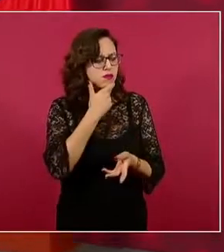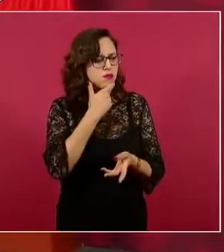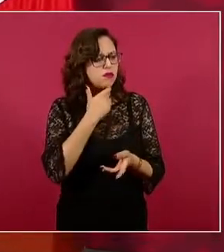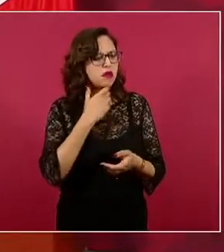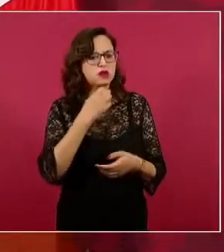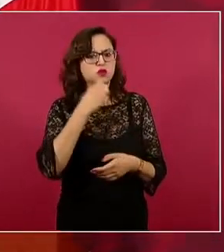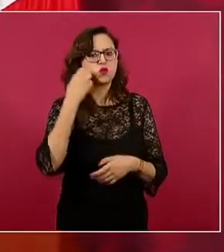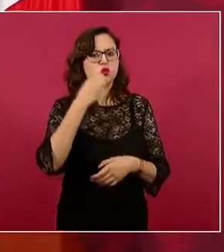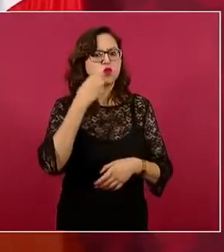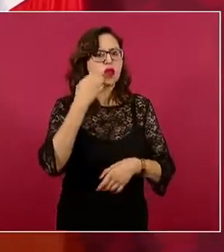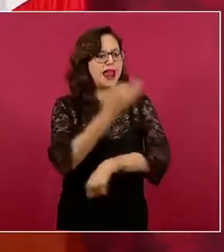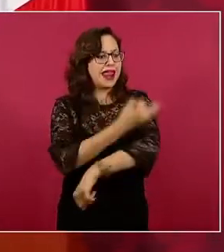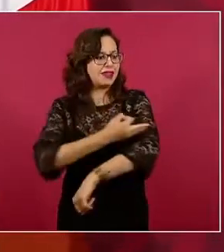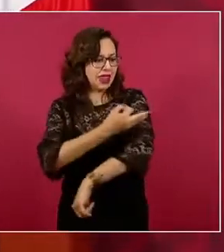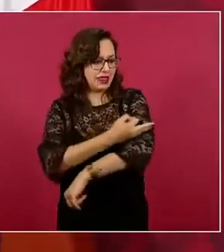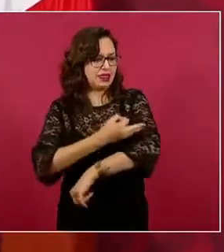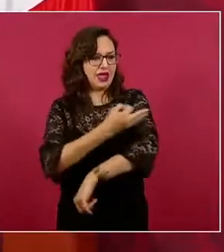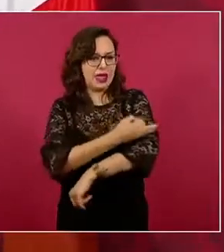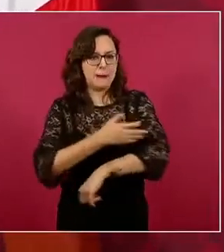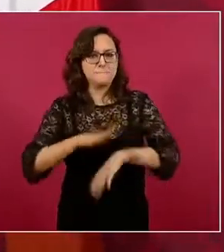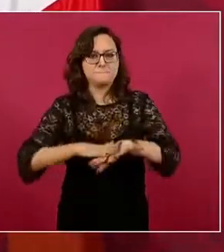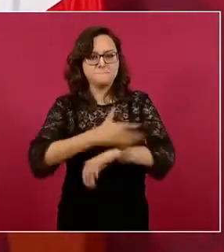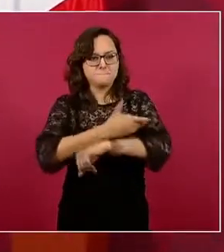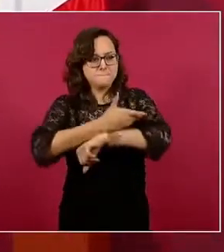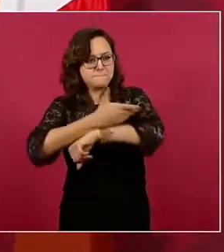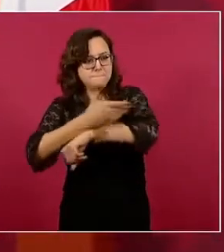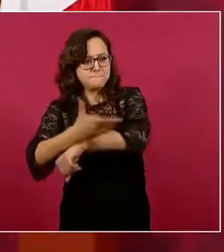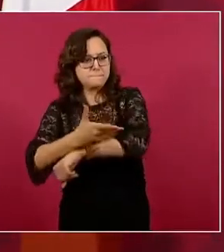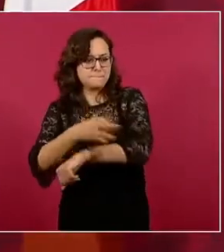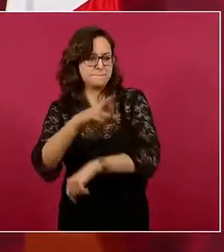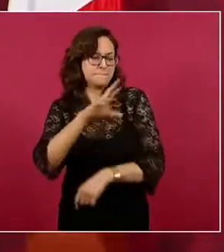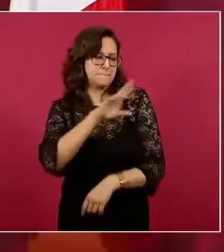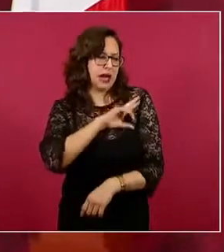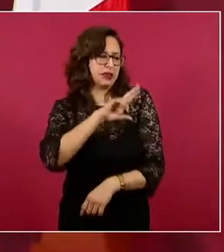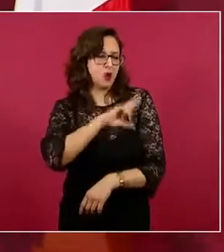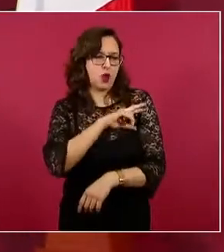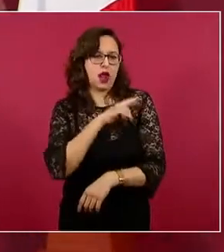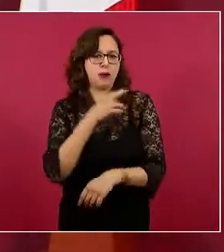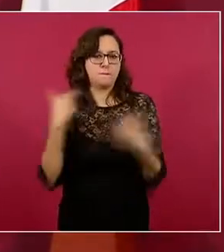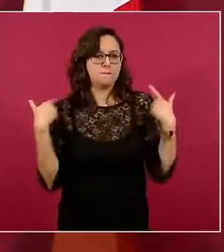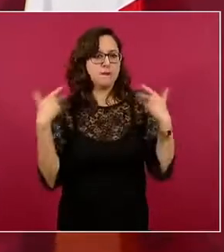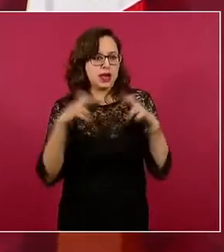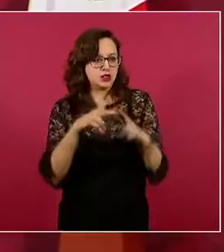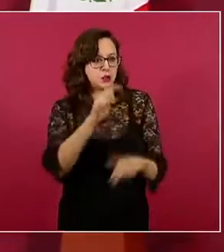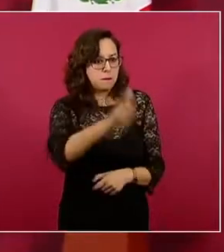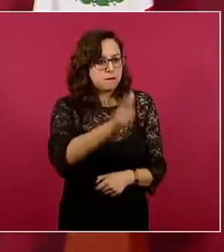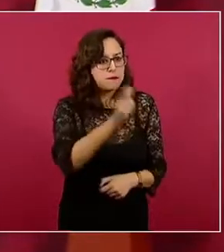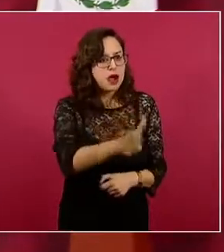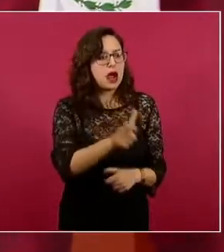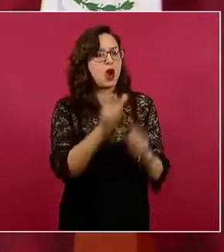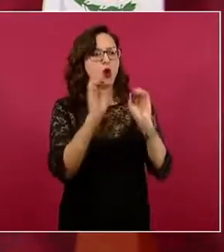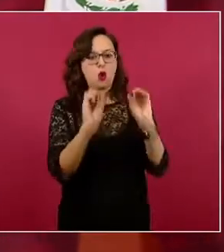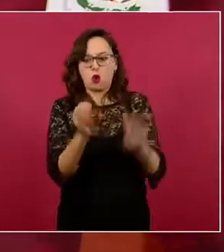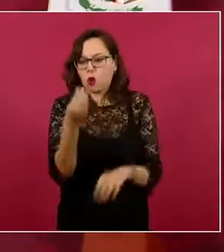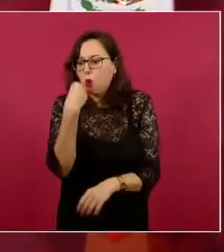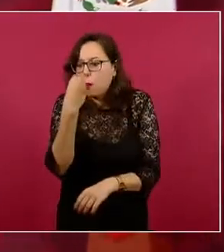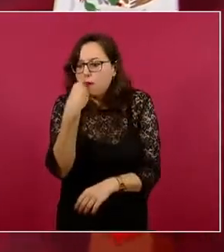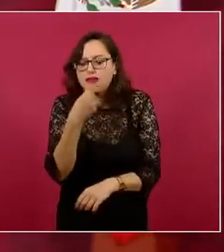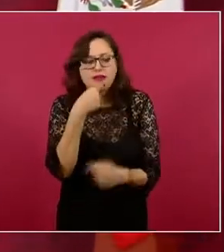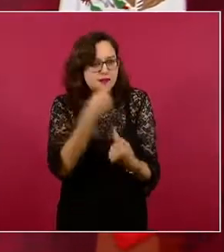que estaban más tiempo impartiendo clases o para darle de